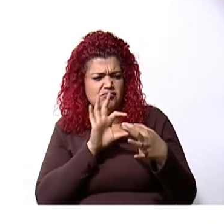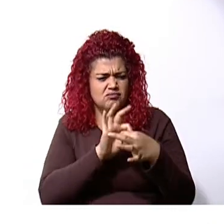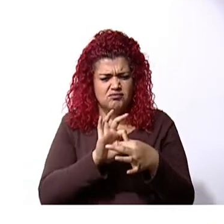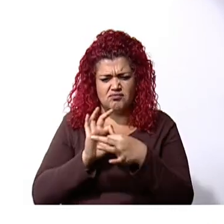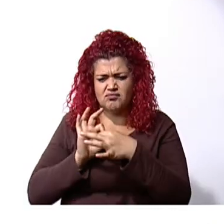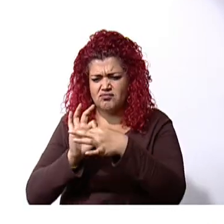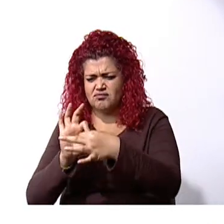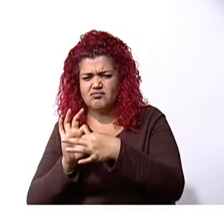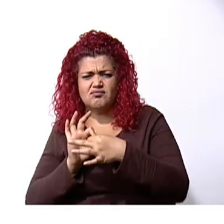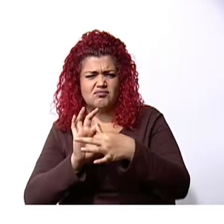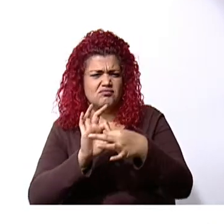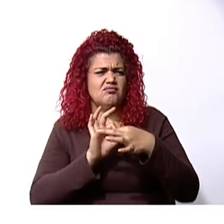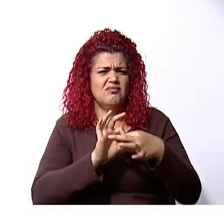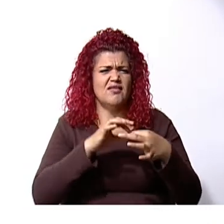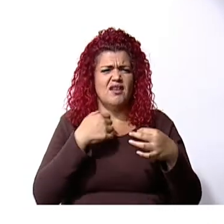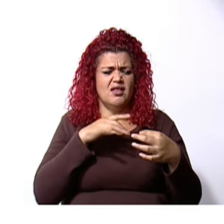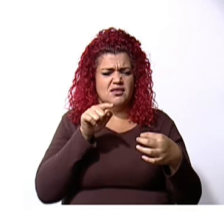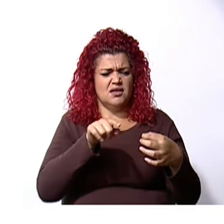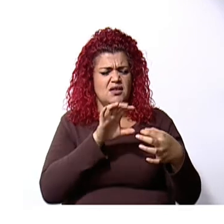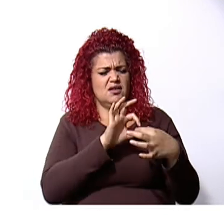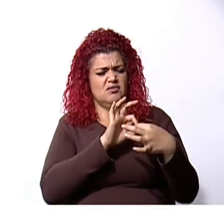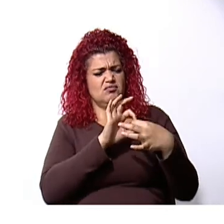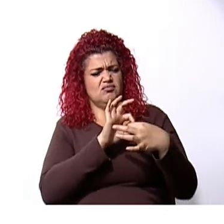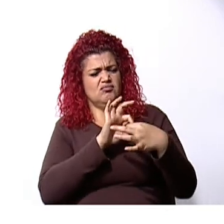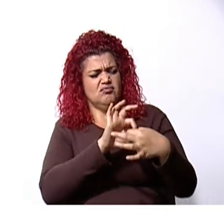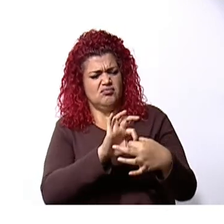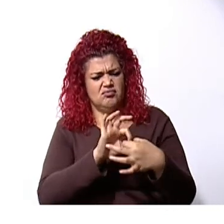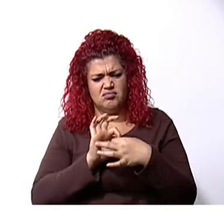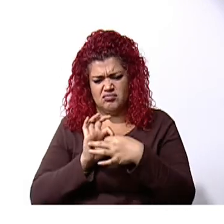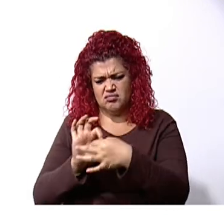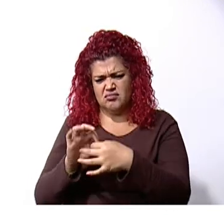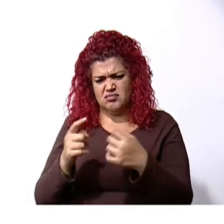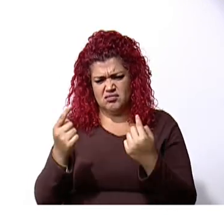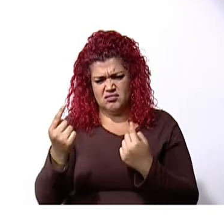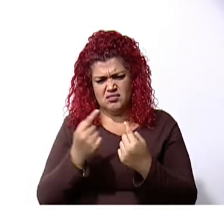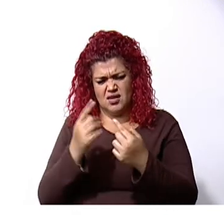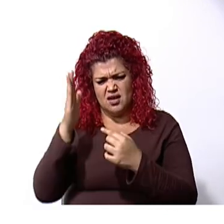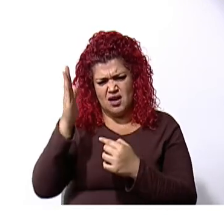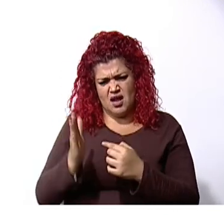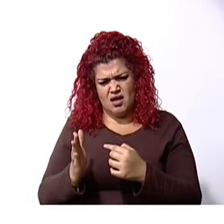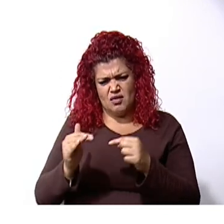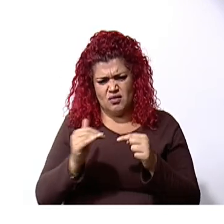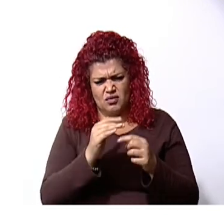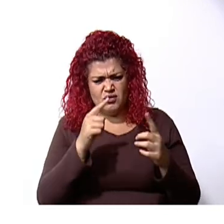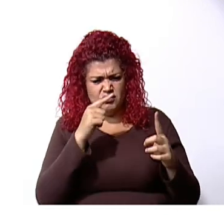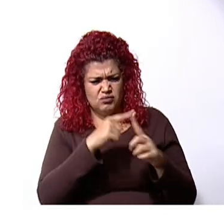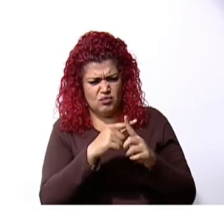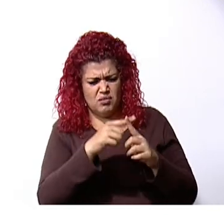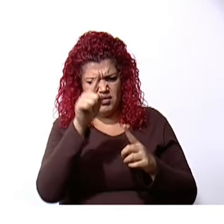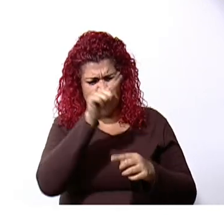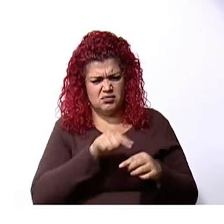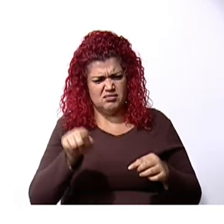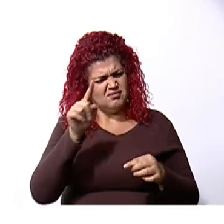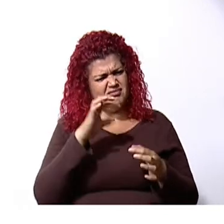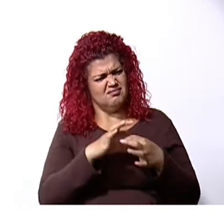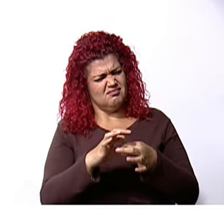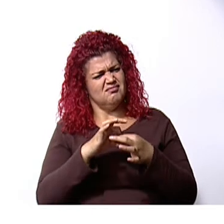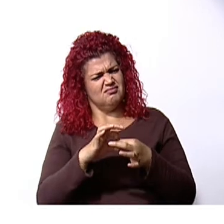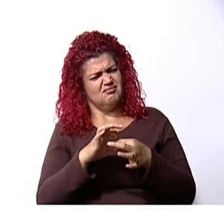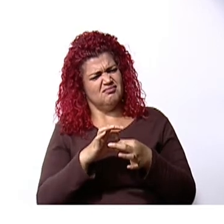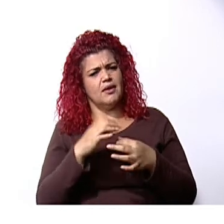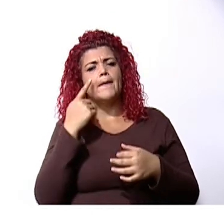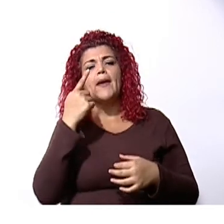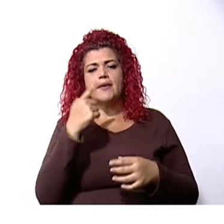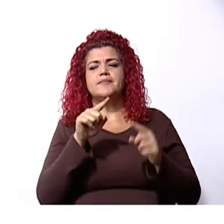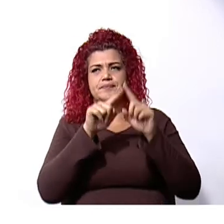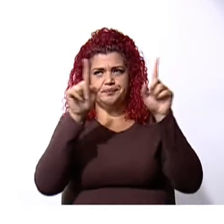que representan dichas cantidades? Pues claro, claro que sí. Observemos la siguiente imagen. Veamos la tabla.